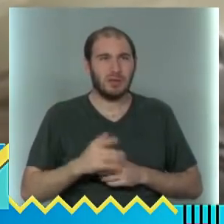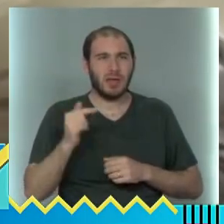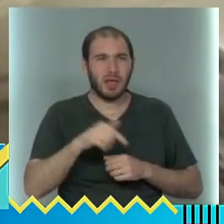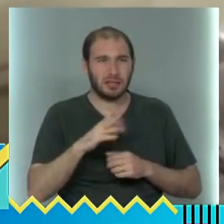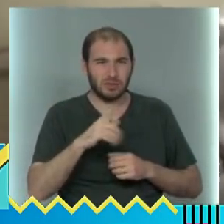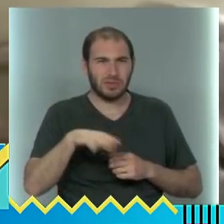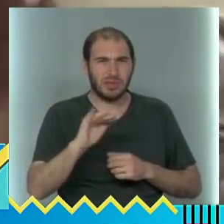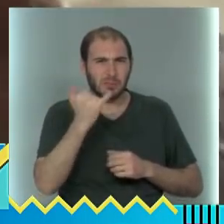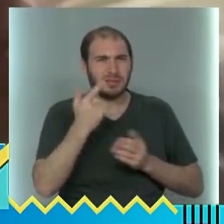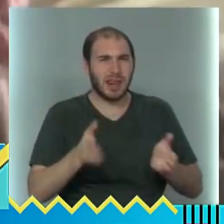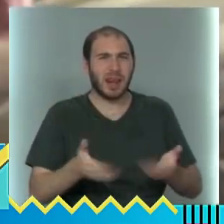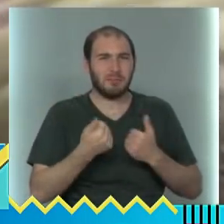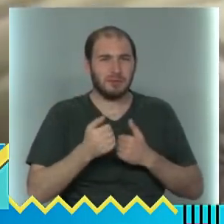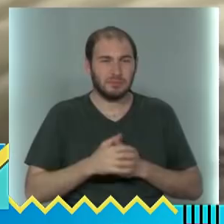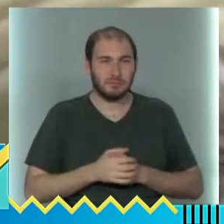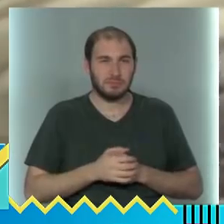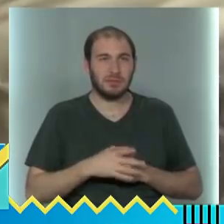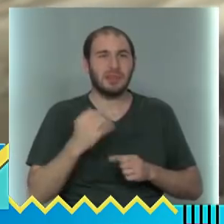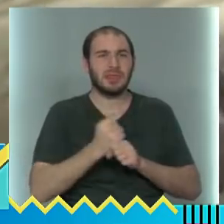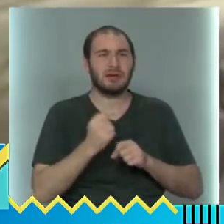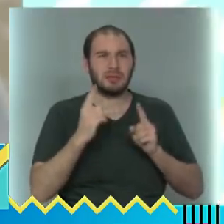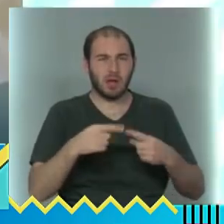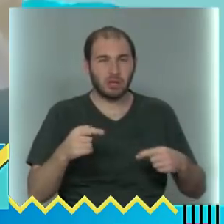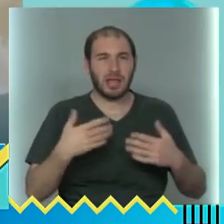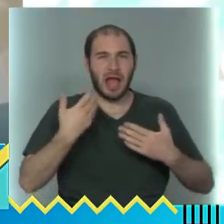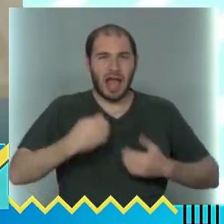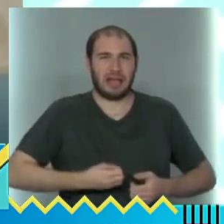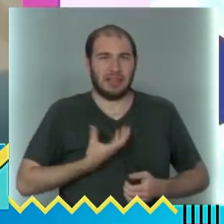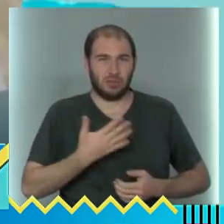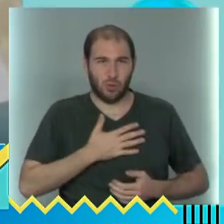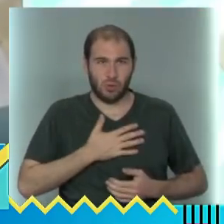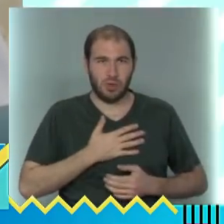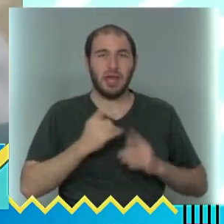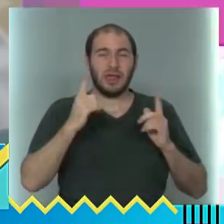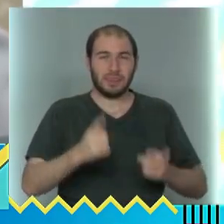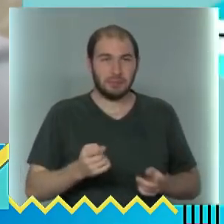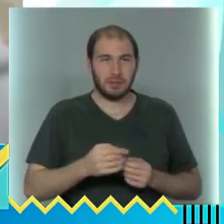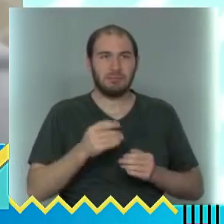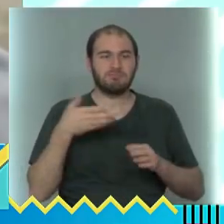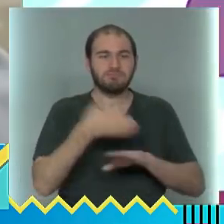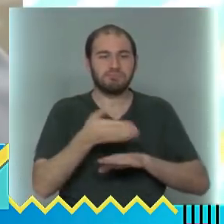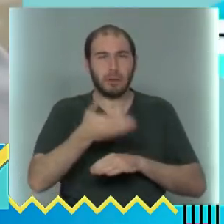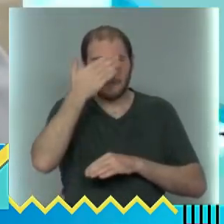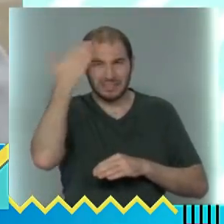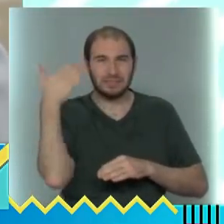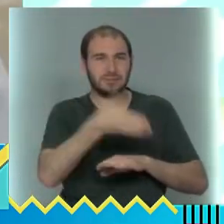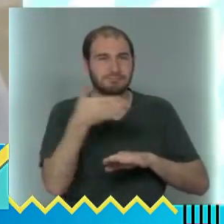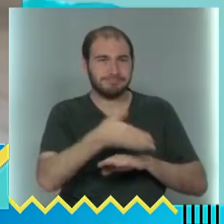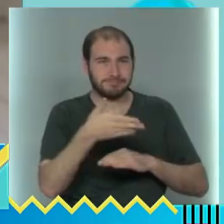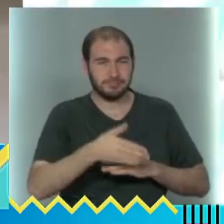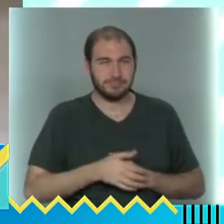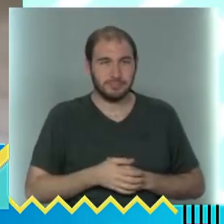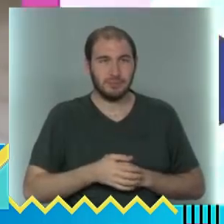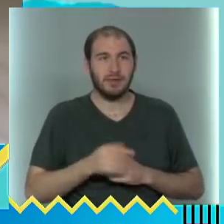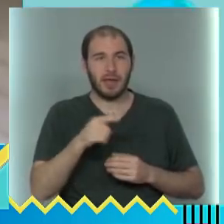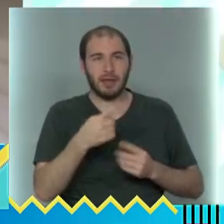tome conciencia, ¿no es cierto?, se trabaja también lo actitudinal y la participación activa del paciente, de modo de que se